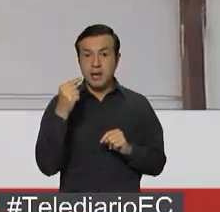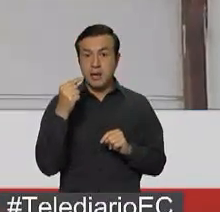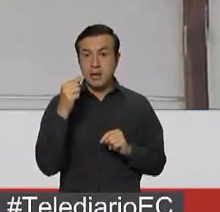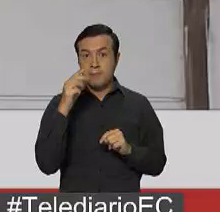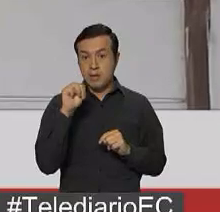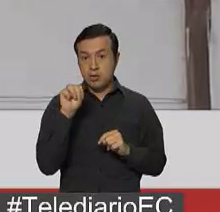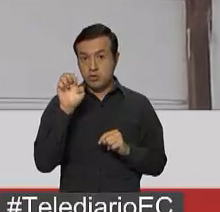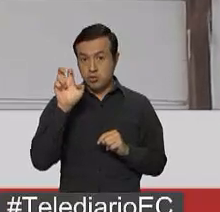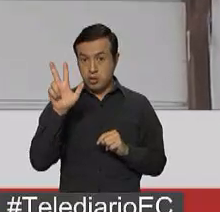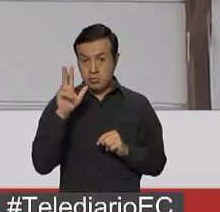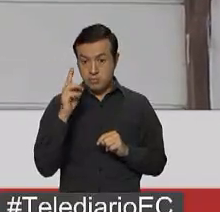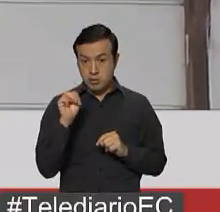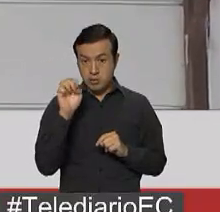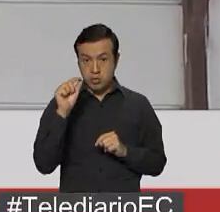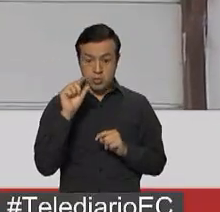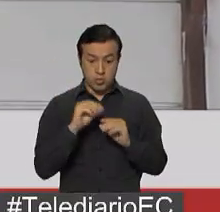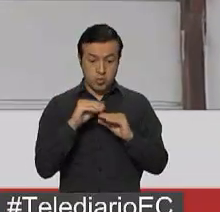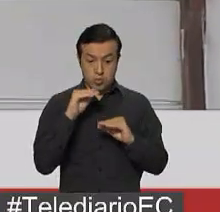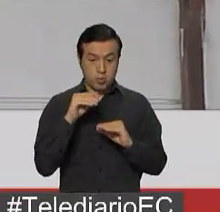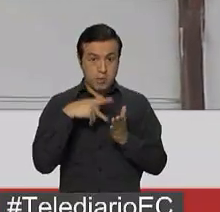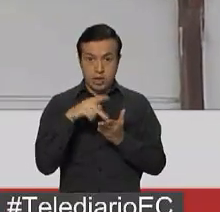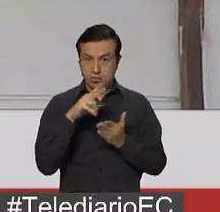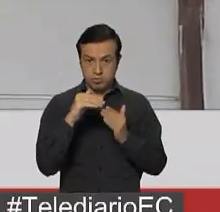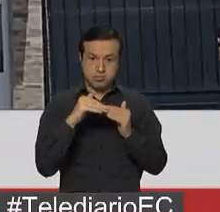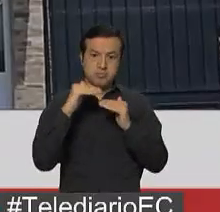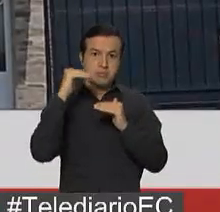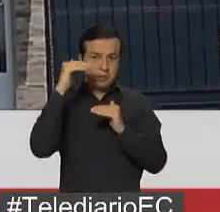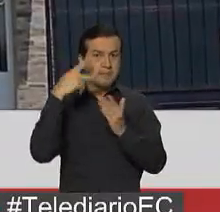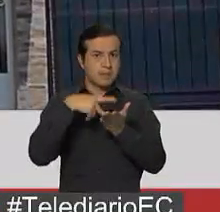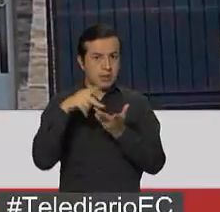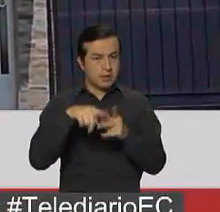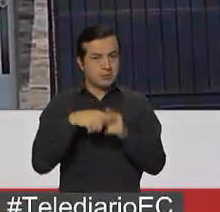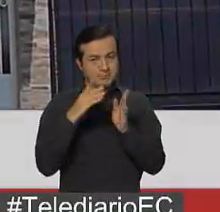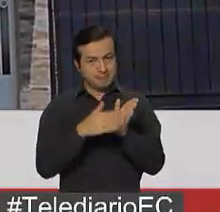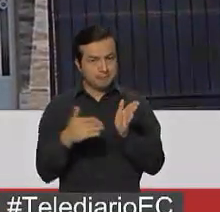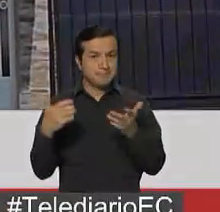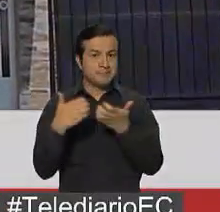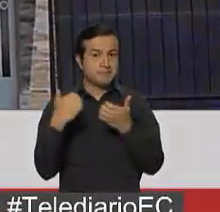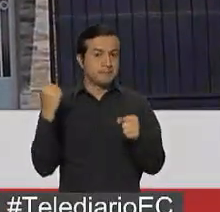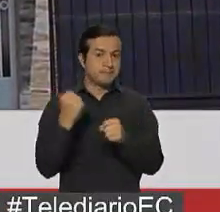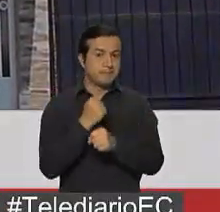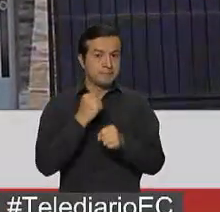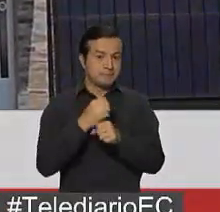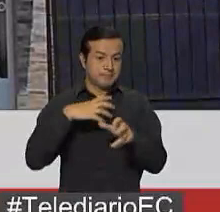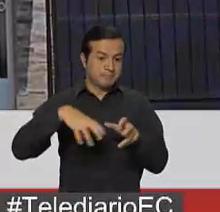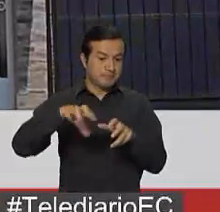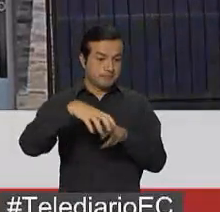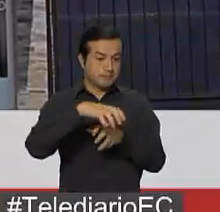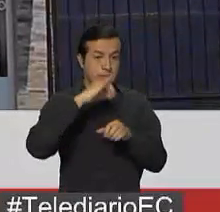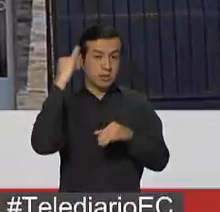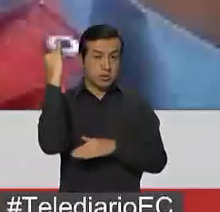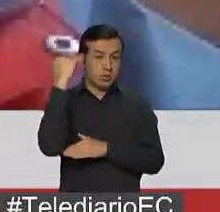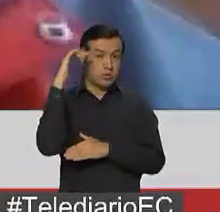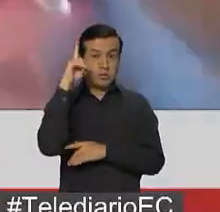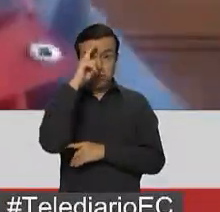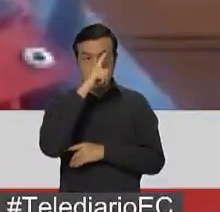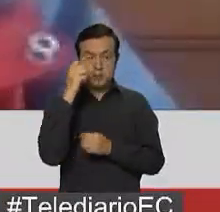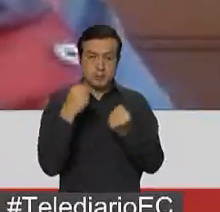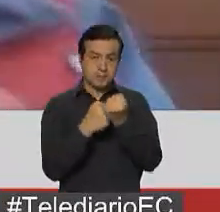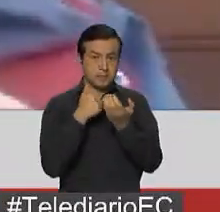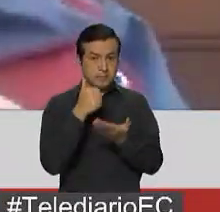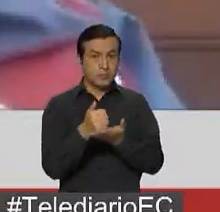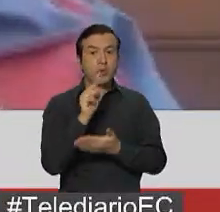para buscar salidas a la crisis de este sector precisó que es necesario trabajar en equipo y sectorizar a las industrias más golpeadas el